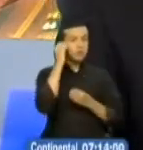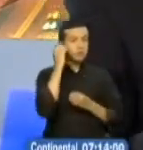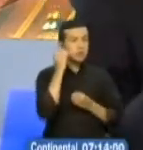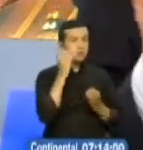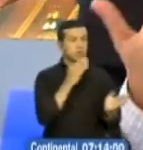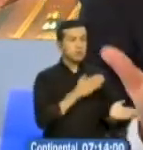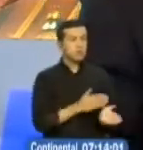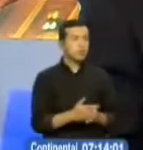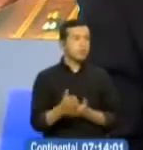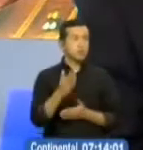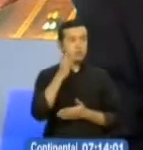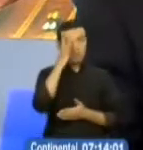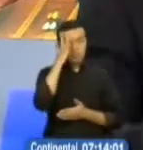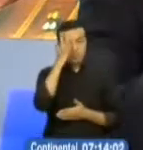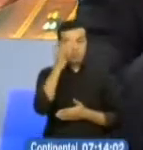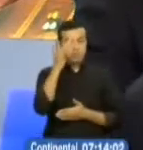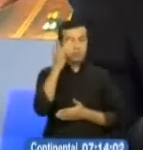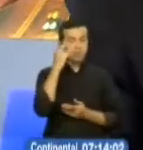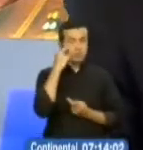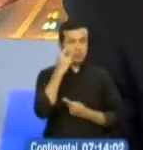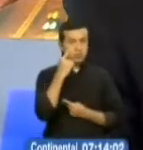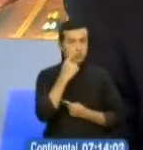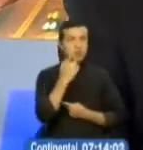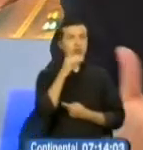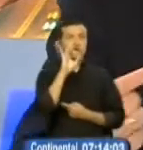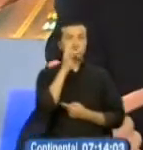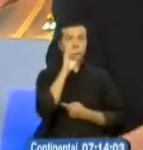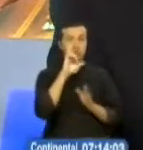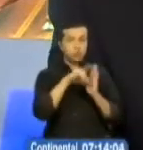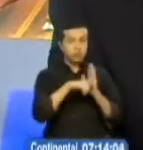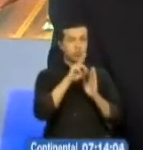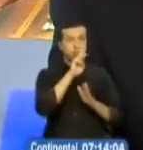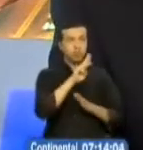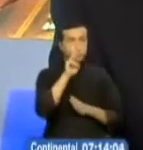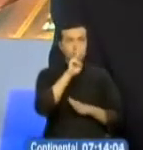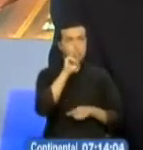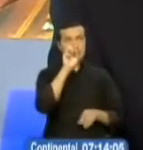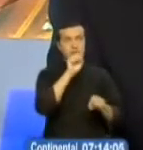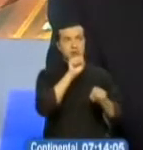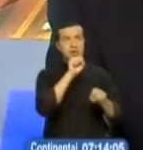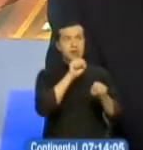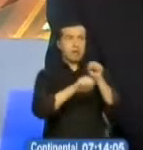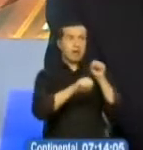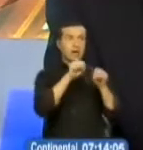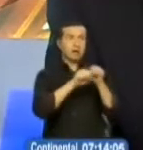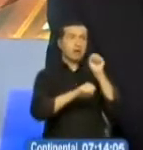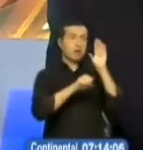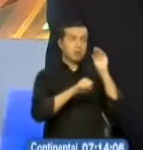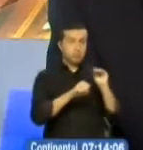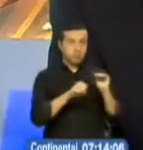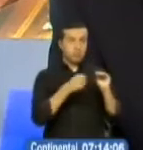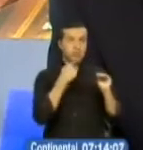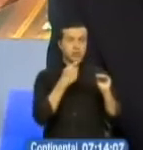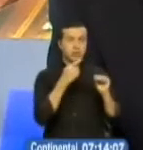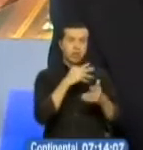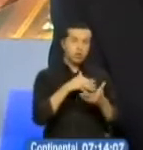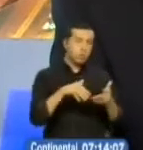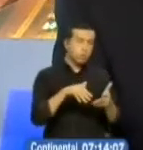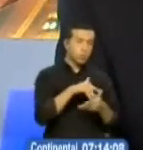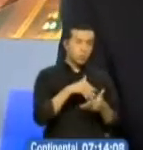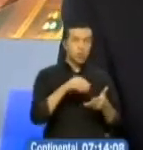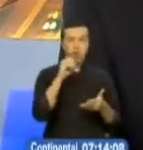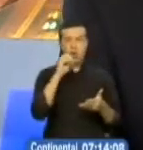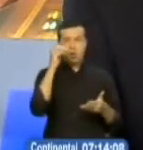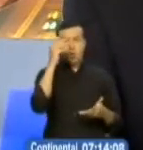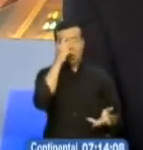porque se especuló mucho que la caída de 18 minutos de la página web generó dudas o